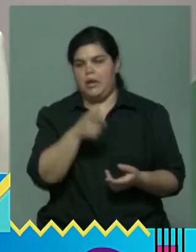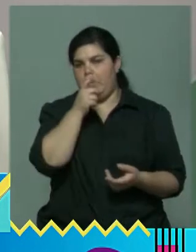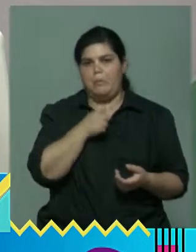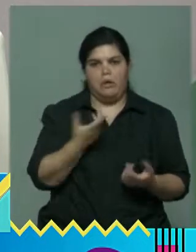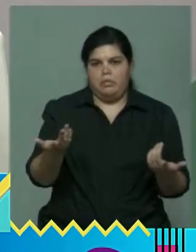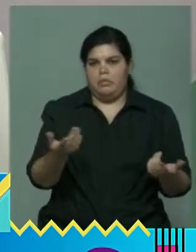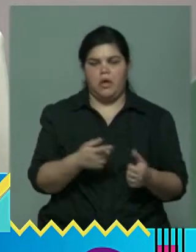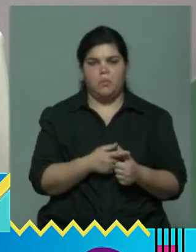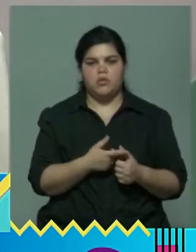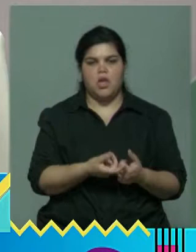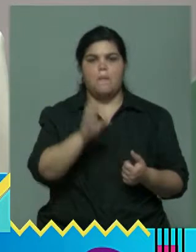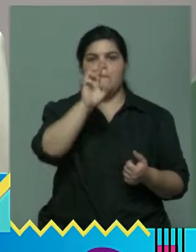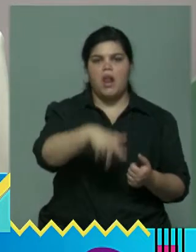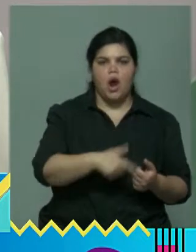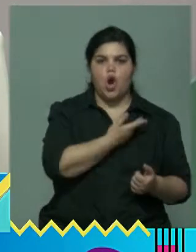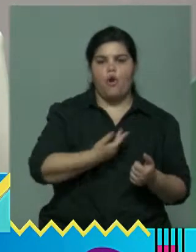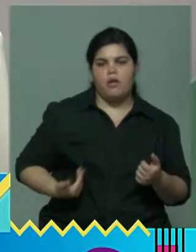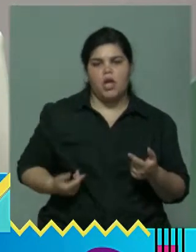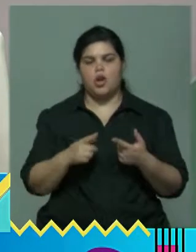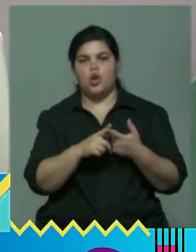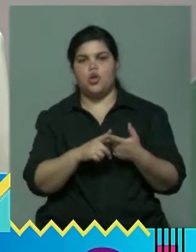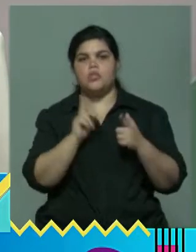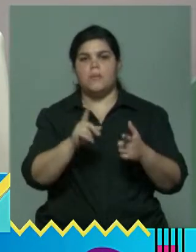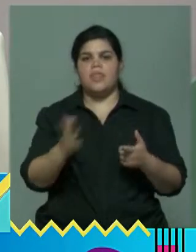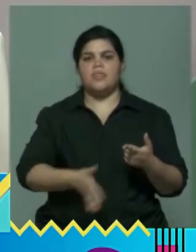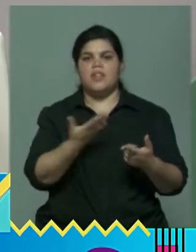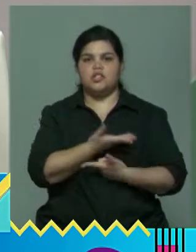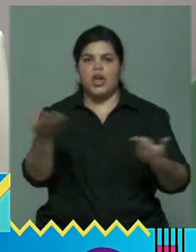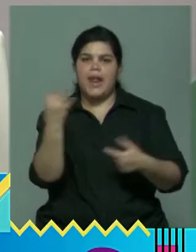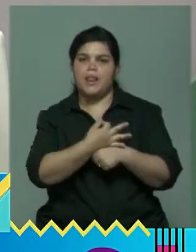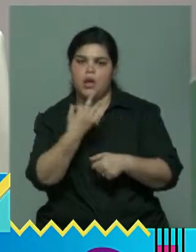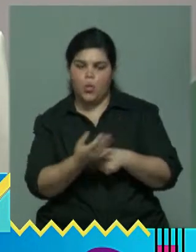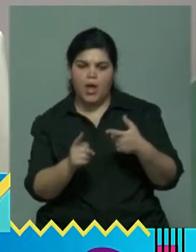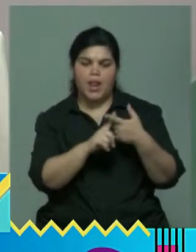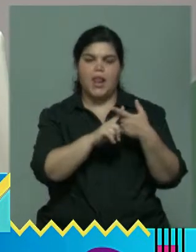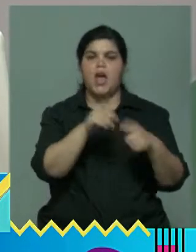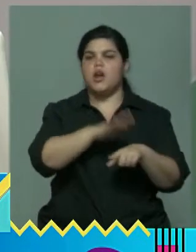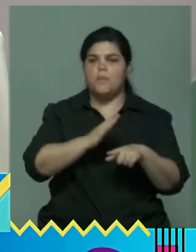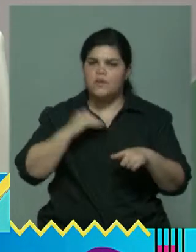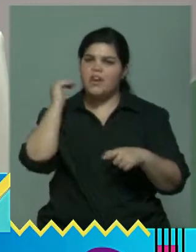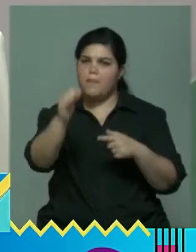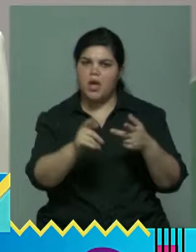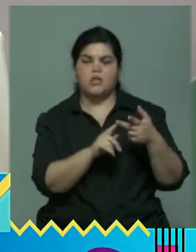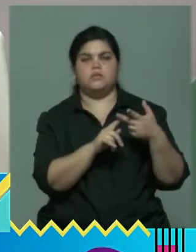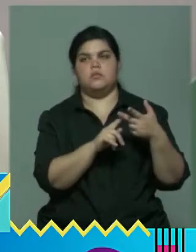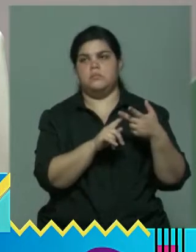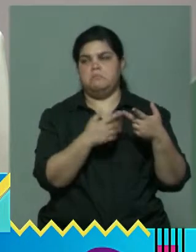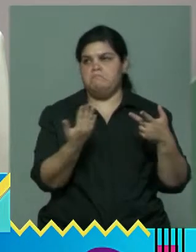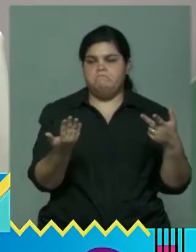con políticas públicas, puede ser, vos mencionabas la Dirección General de Escuelas, bueno, mayor compromiso desde ahí, puede ser hasta